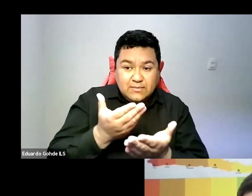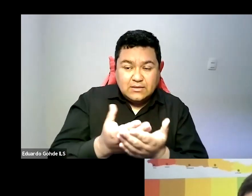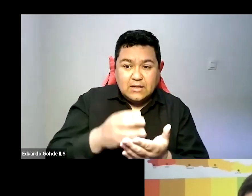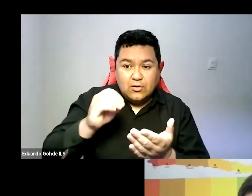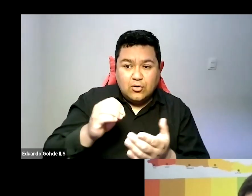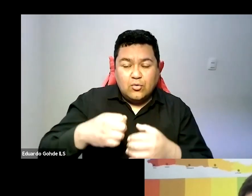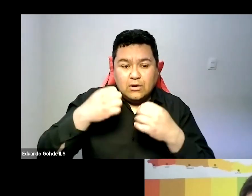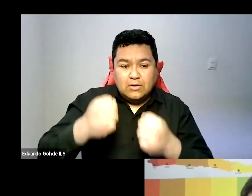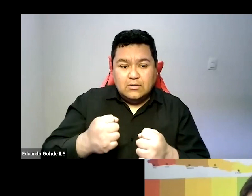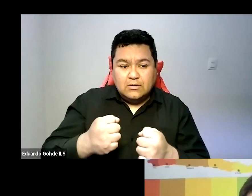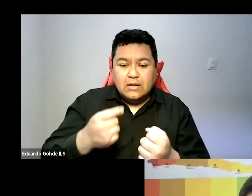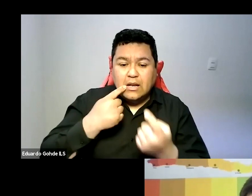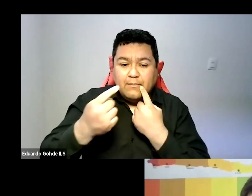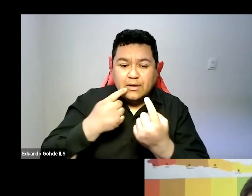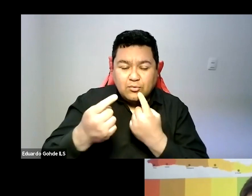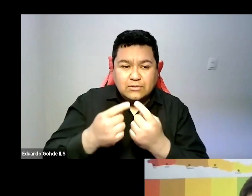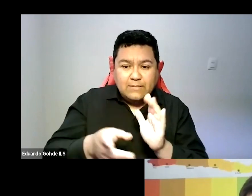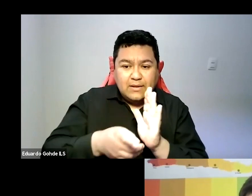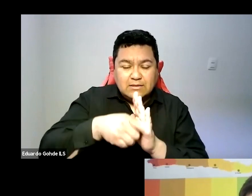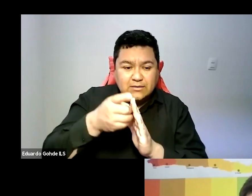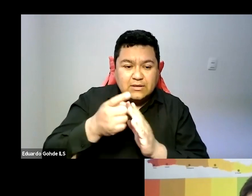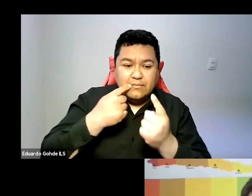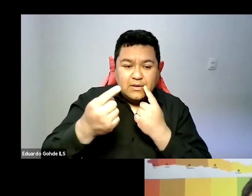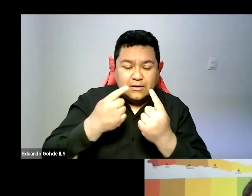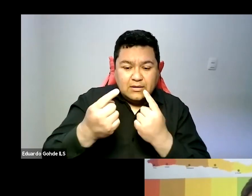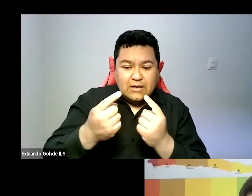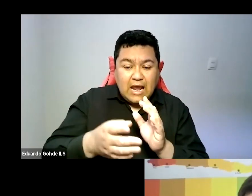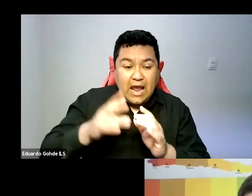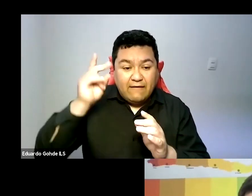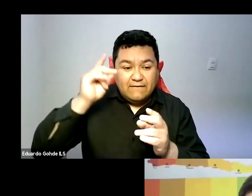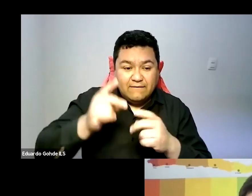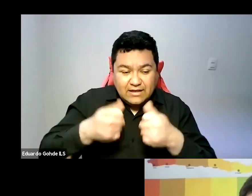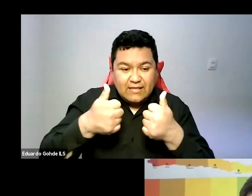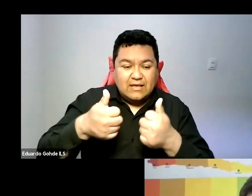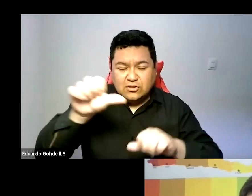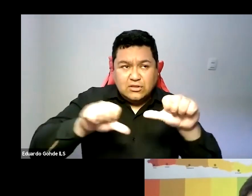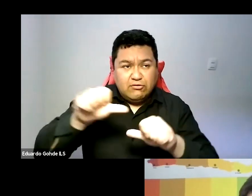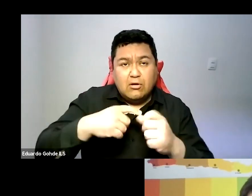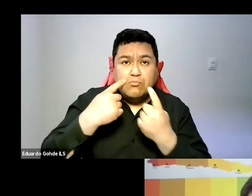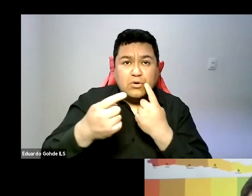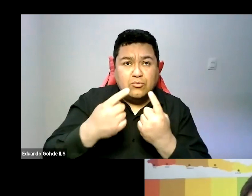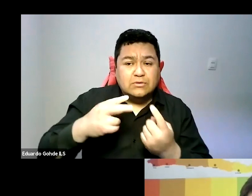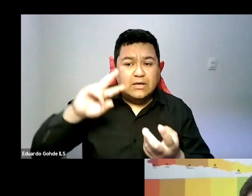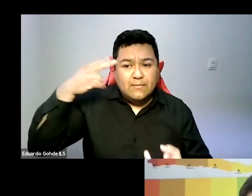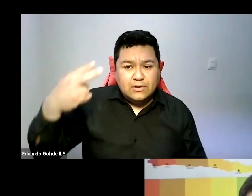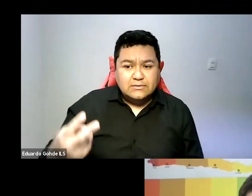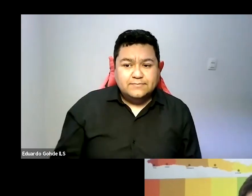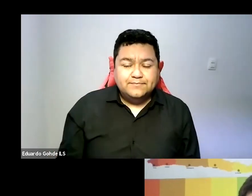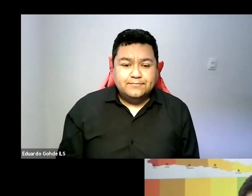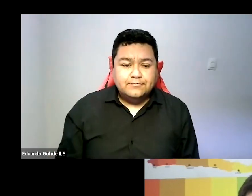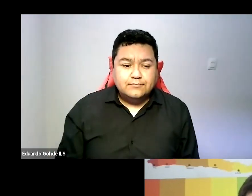posibilidad de la pregunta para desarrollar habilidades de investigación científica, como plantear buenas preguntas, generar hipótesis, etcétera?